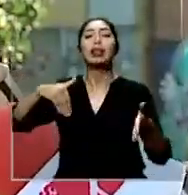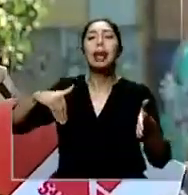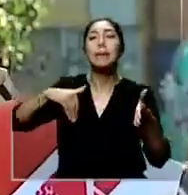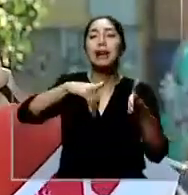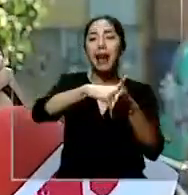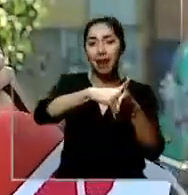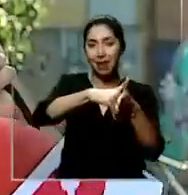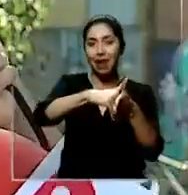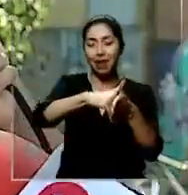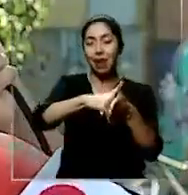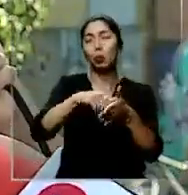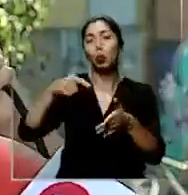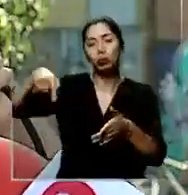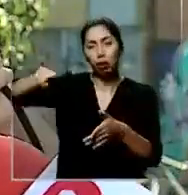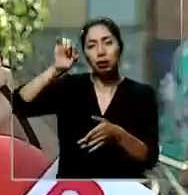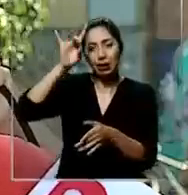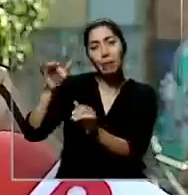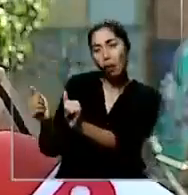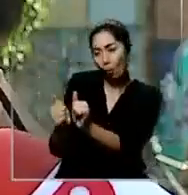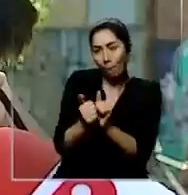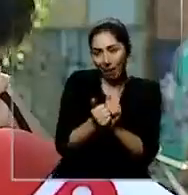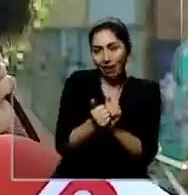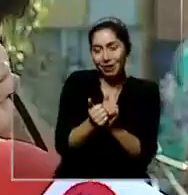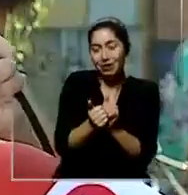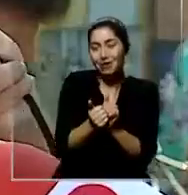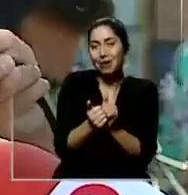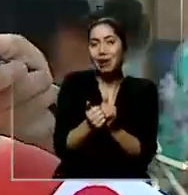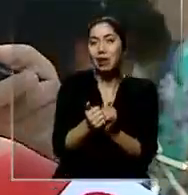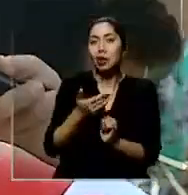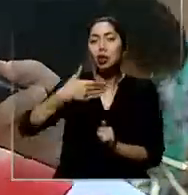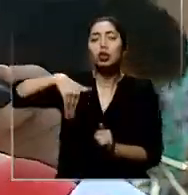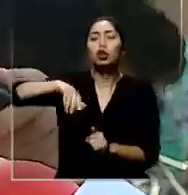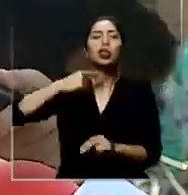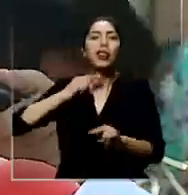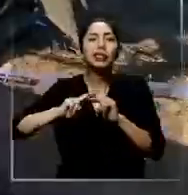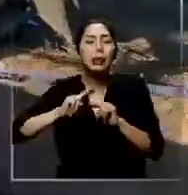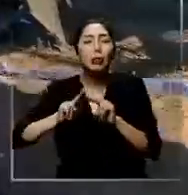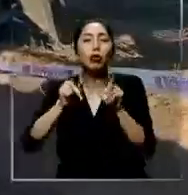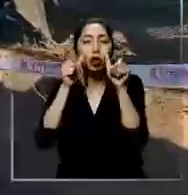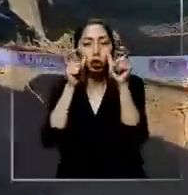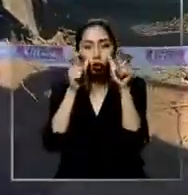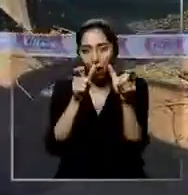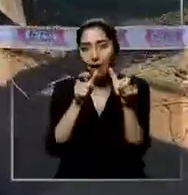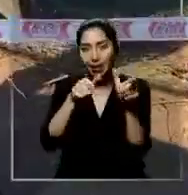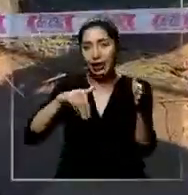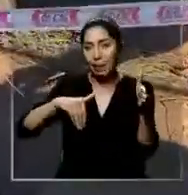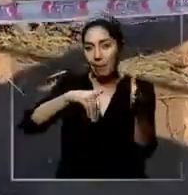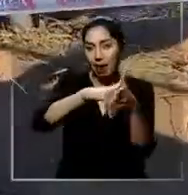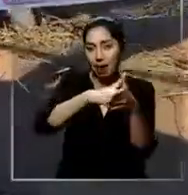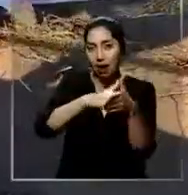han acompañado en más de una ocasión, ¿no es cierto? Hacemos esta fiscalización en los terminales. En este fatal